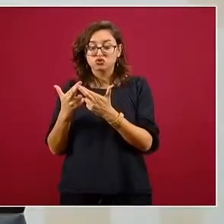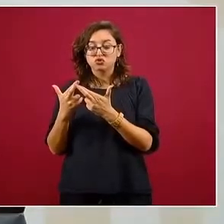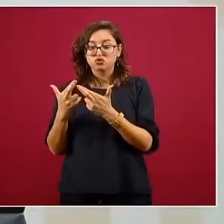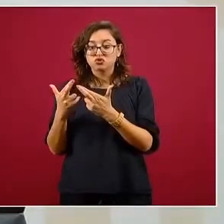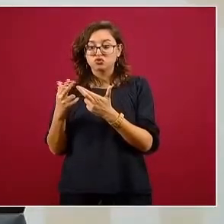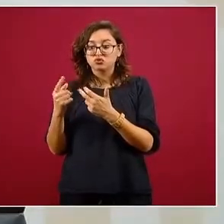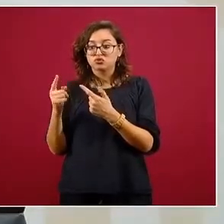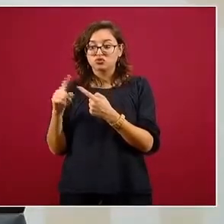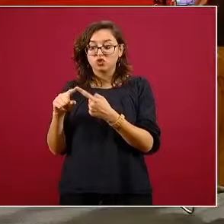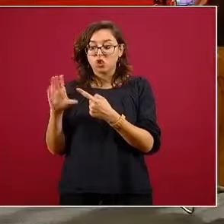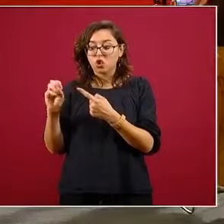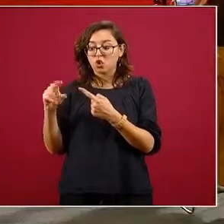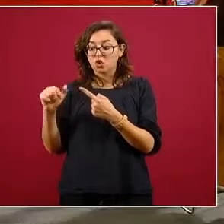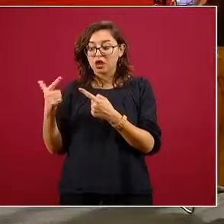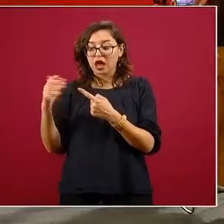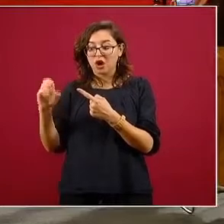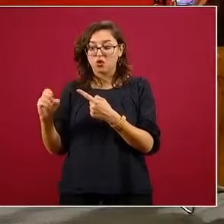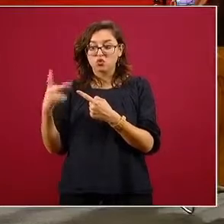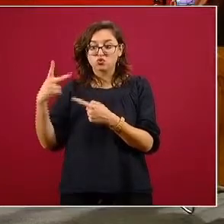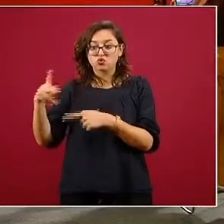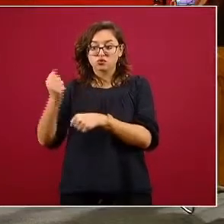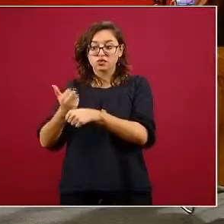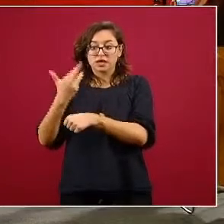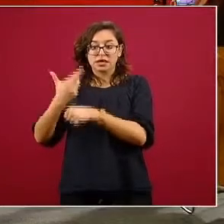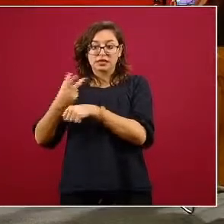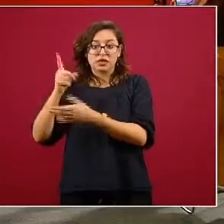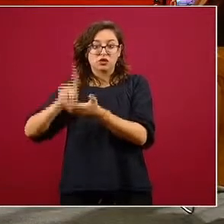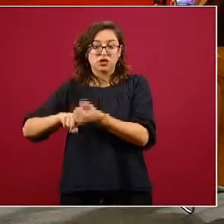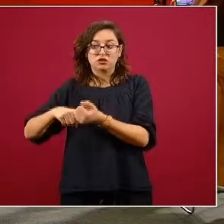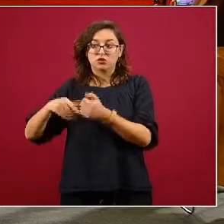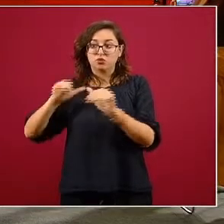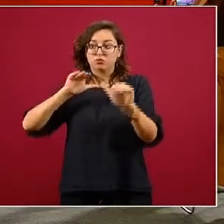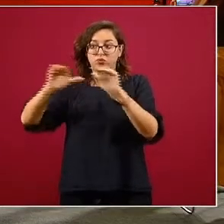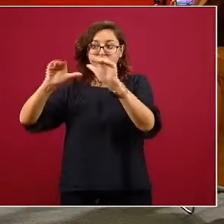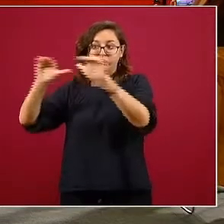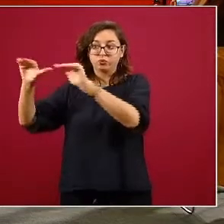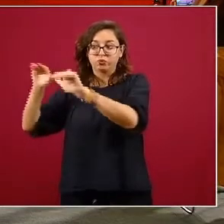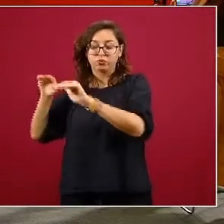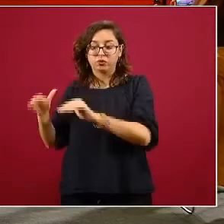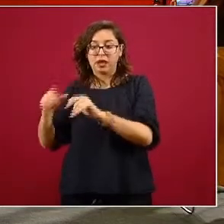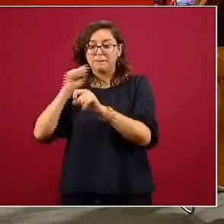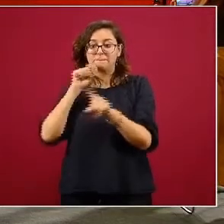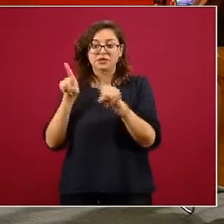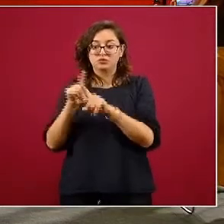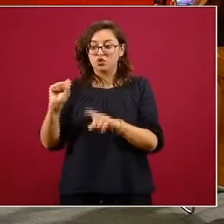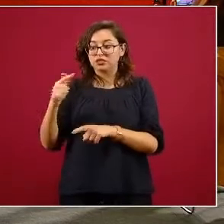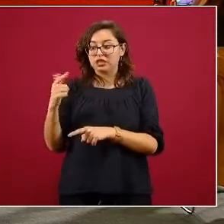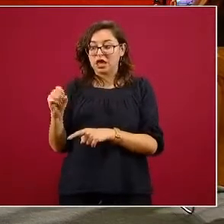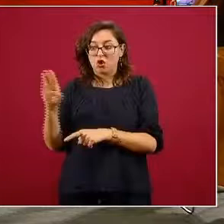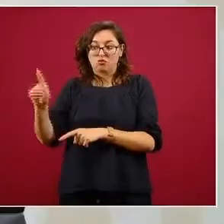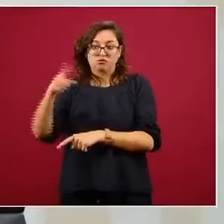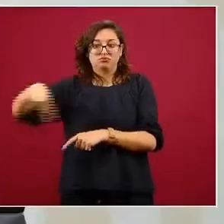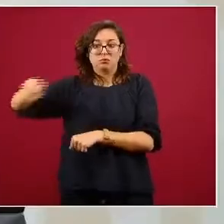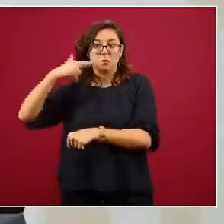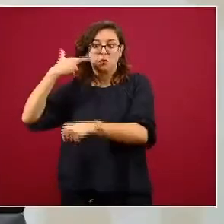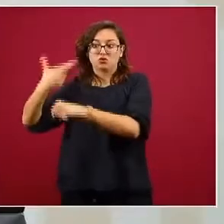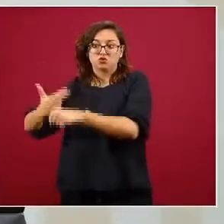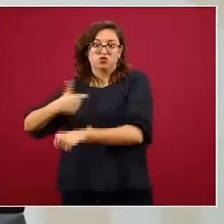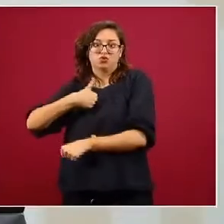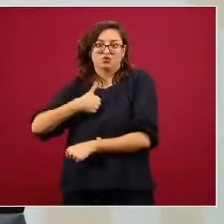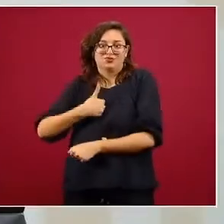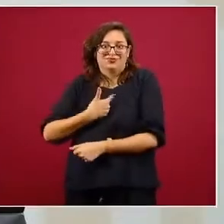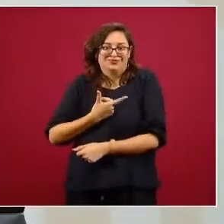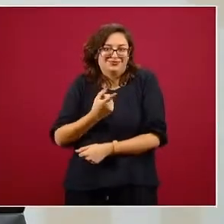conjuntamente CONAGO a través de su secretariado técnico y la Secretaría de Gobernación. Entonces,